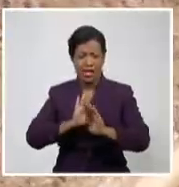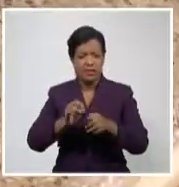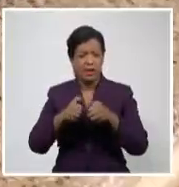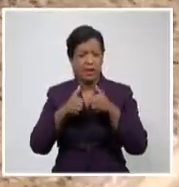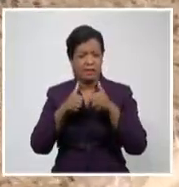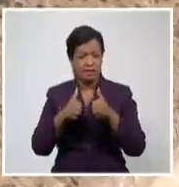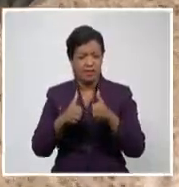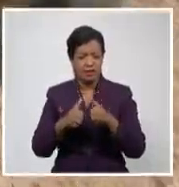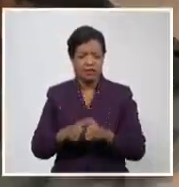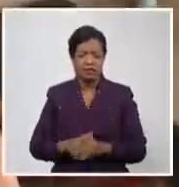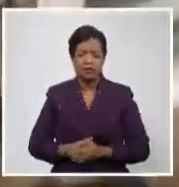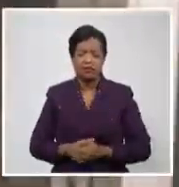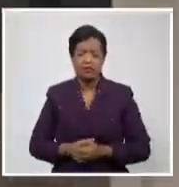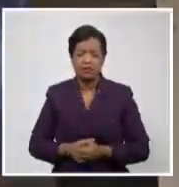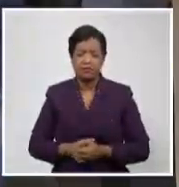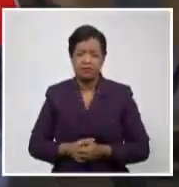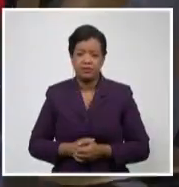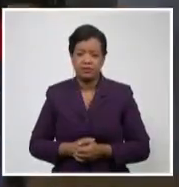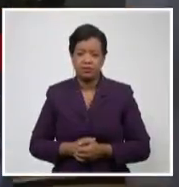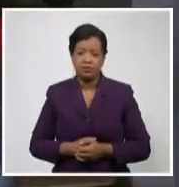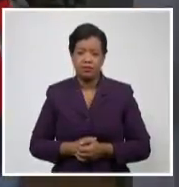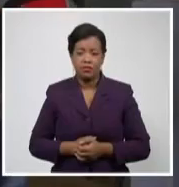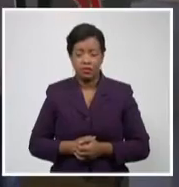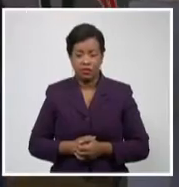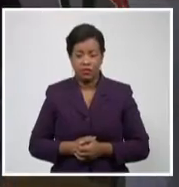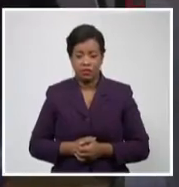reducir al máximo la posibilidad de contagio de la